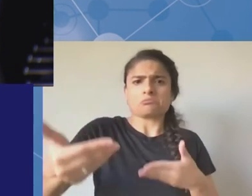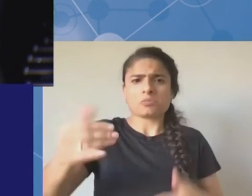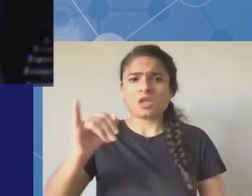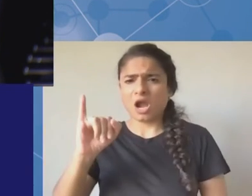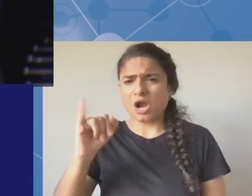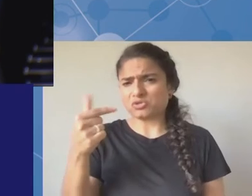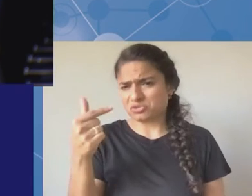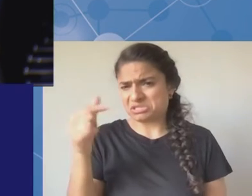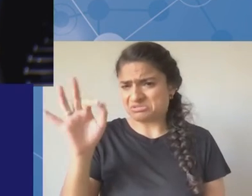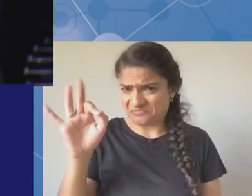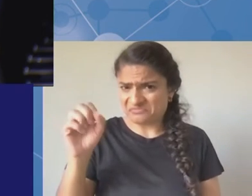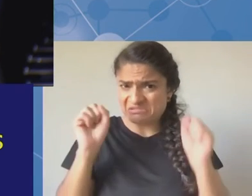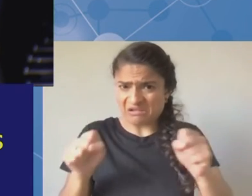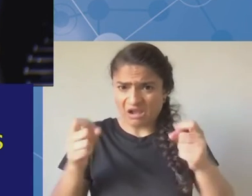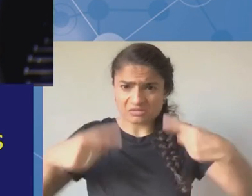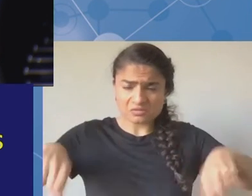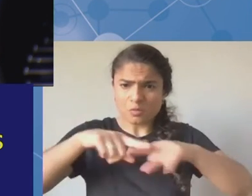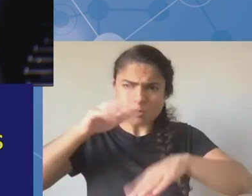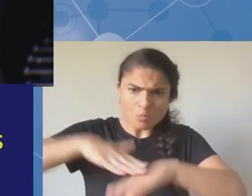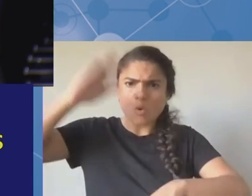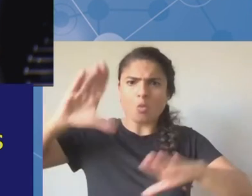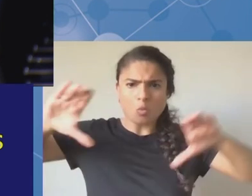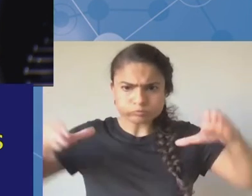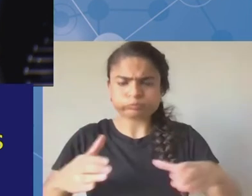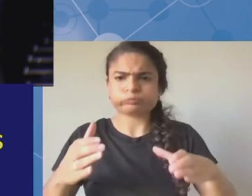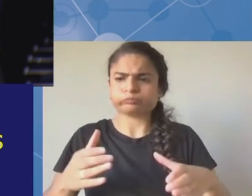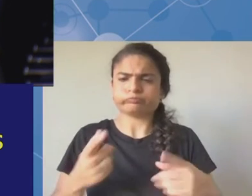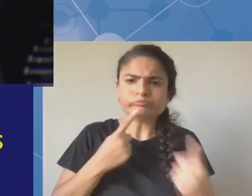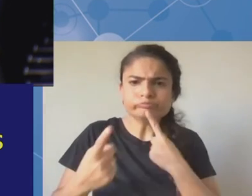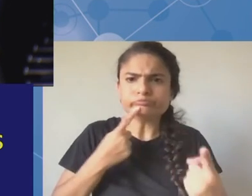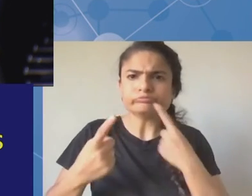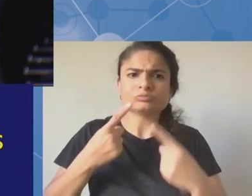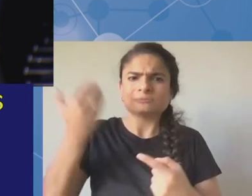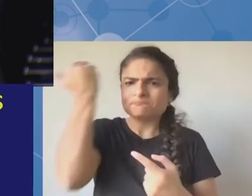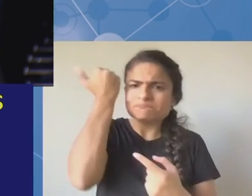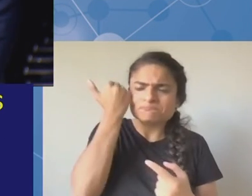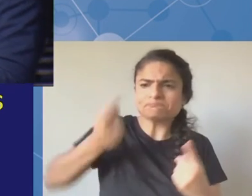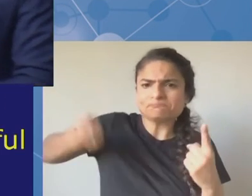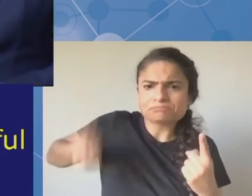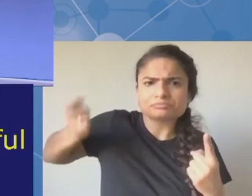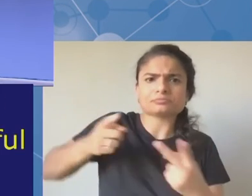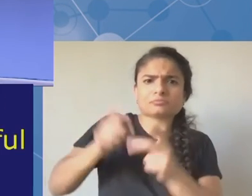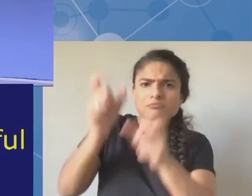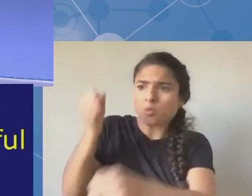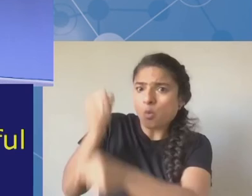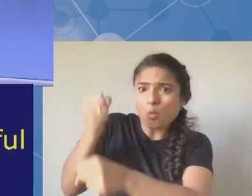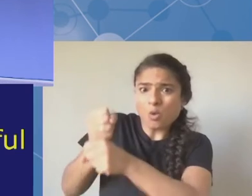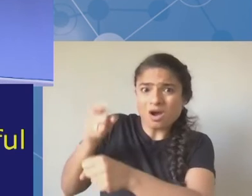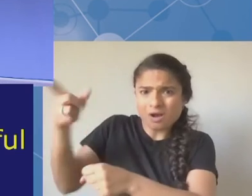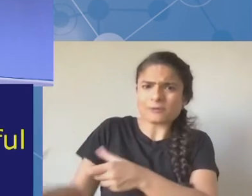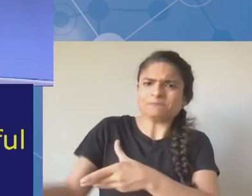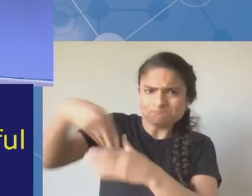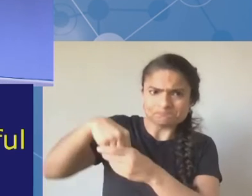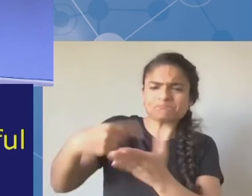a representantes de derecho, de los juzgados, jueces y